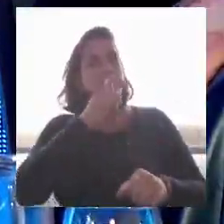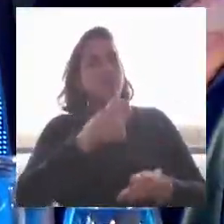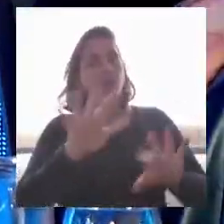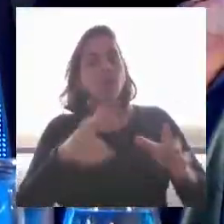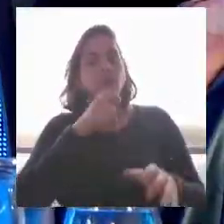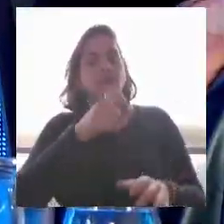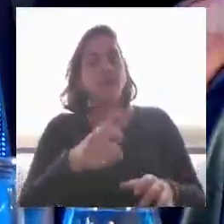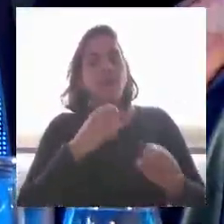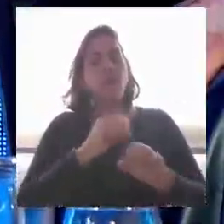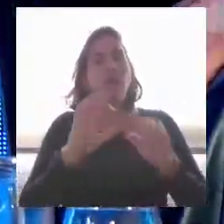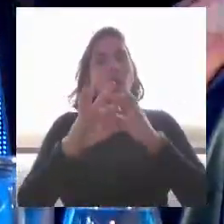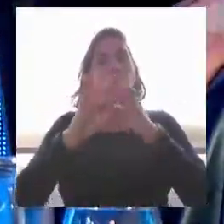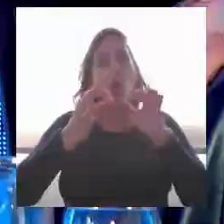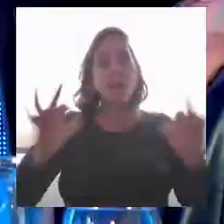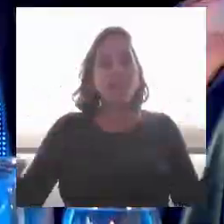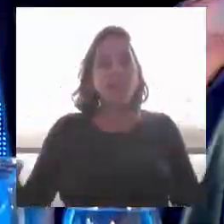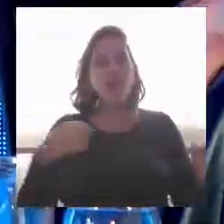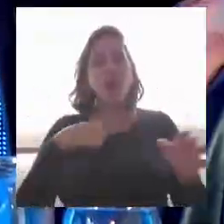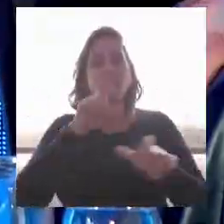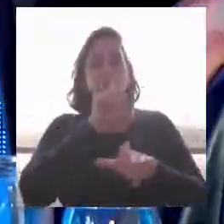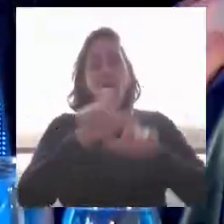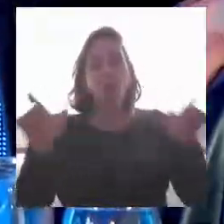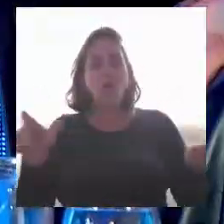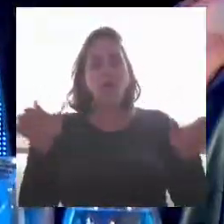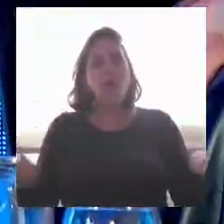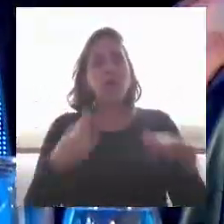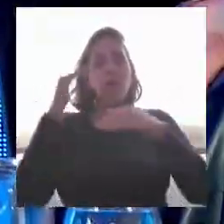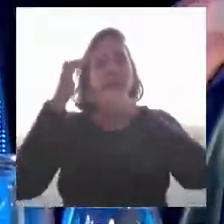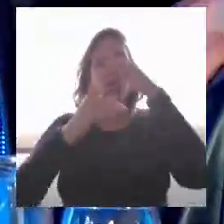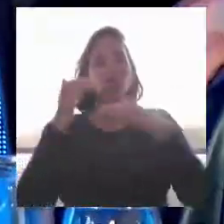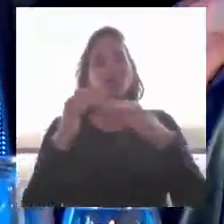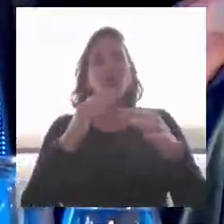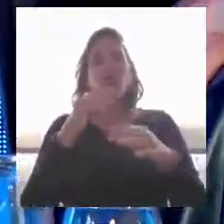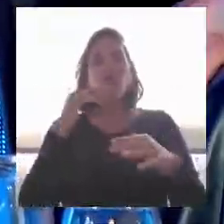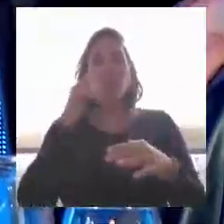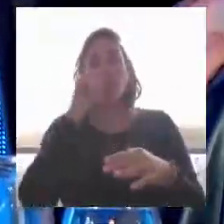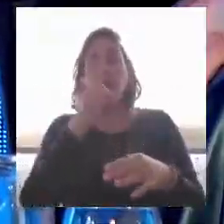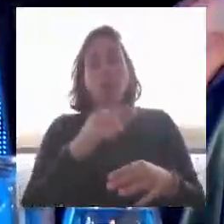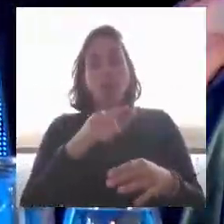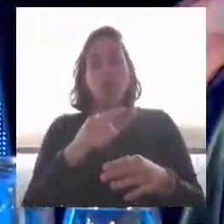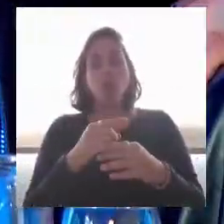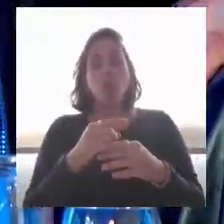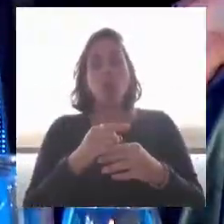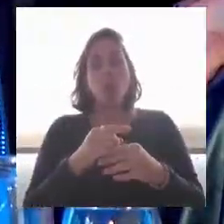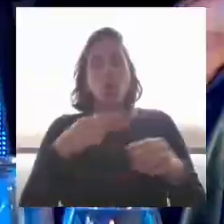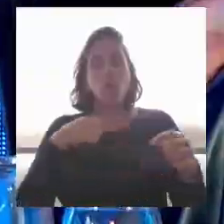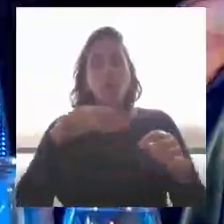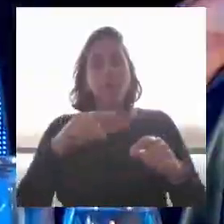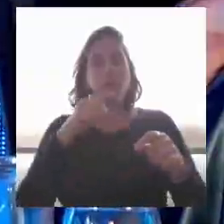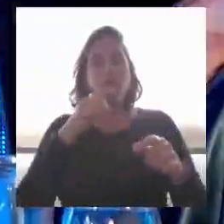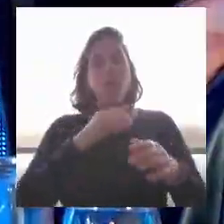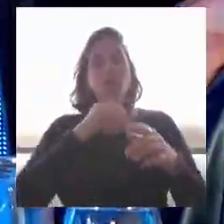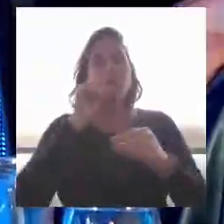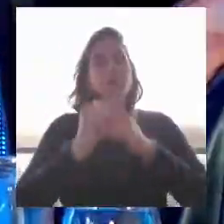a combinar palabras entre ellas y hacer este proceso de manera más fluida. Y durante el proceso de fluidez,